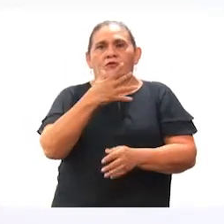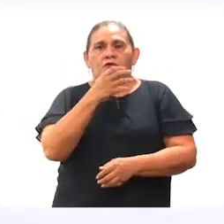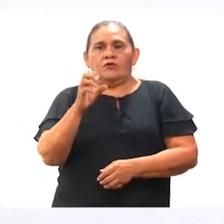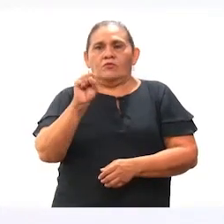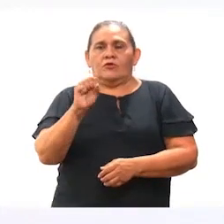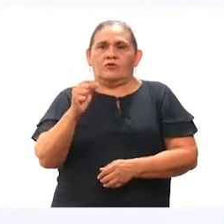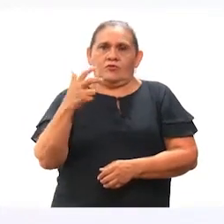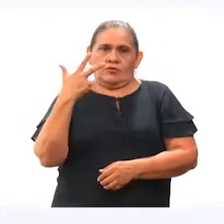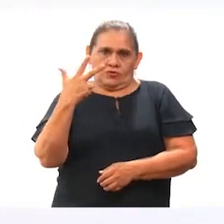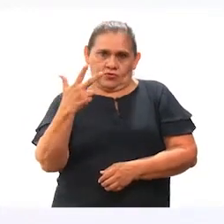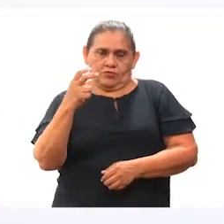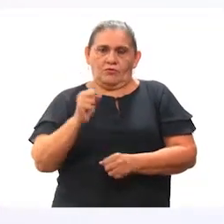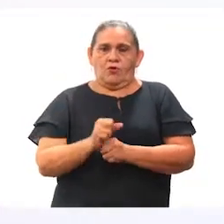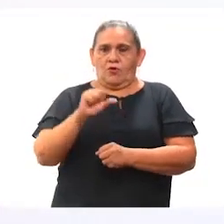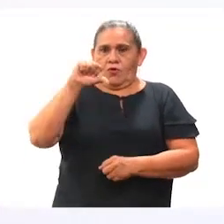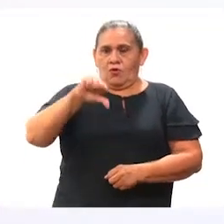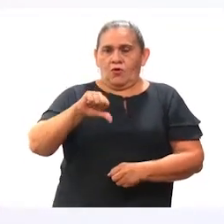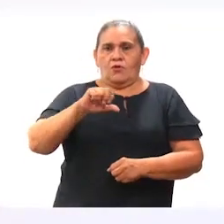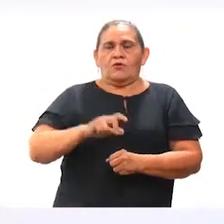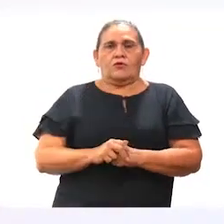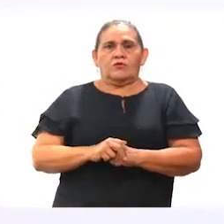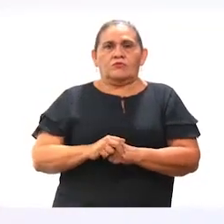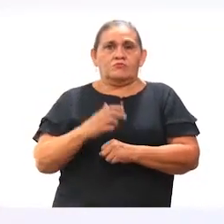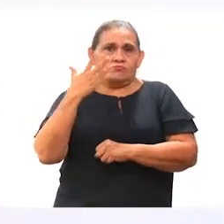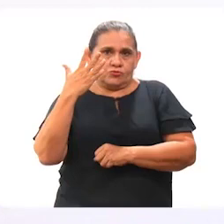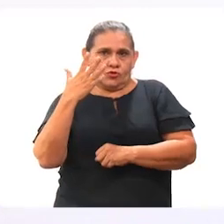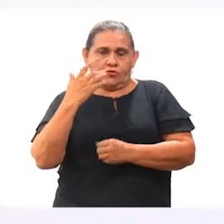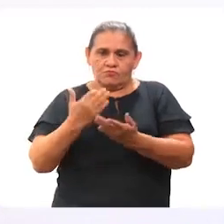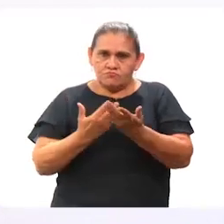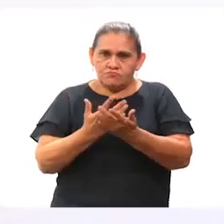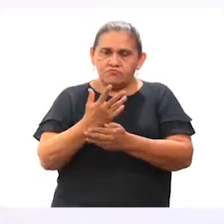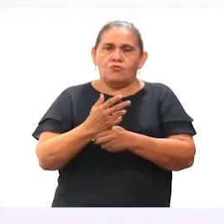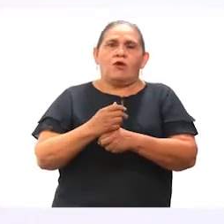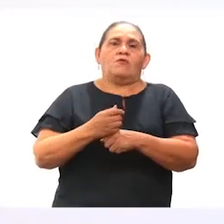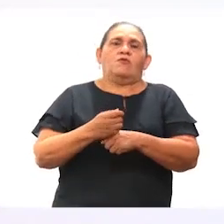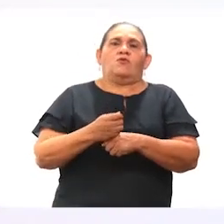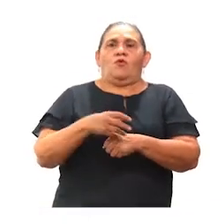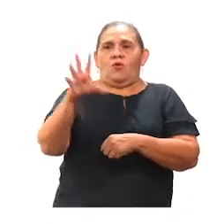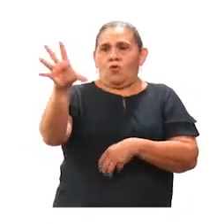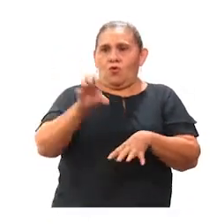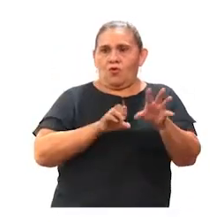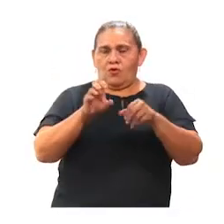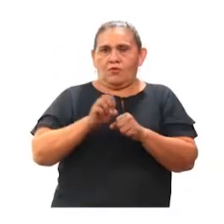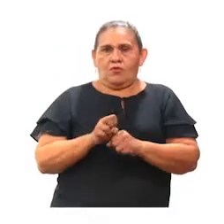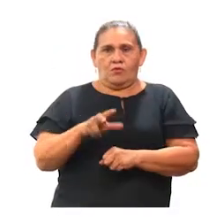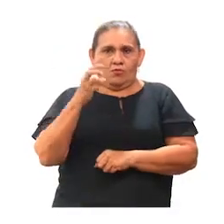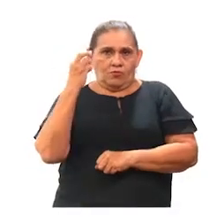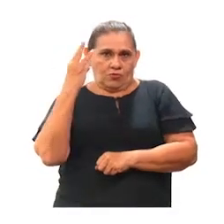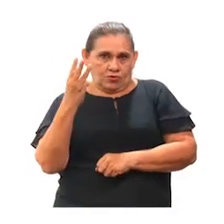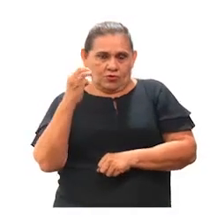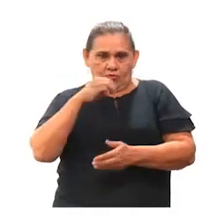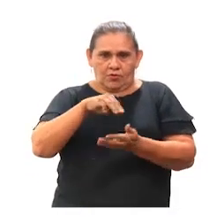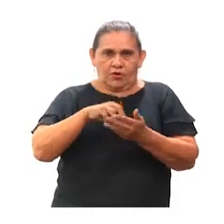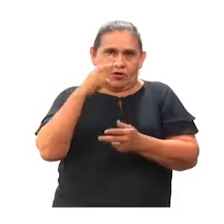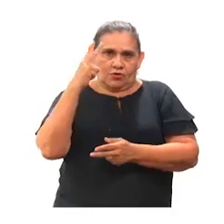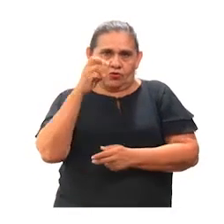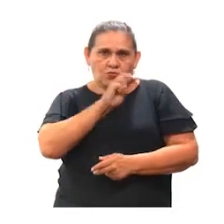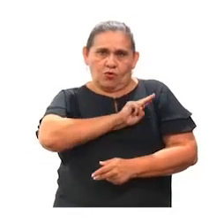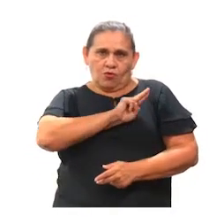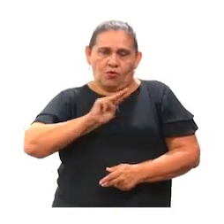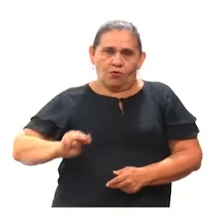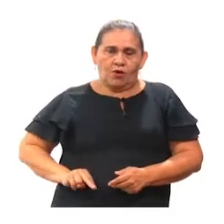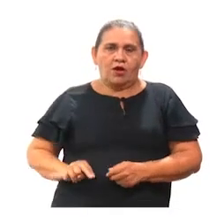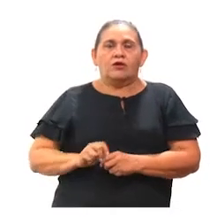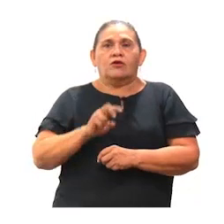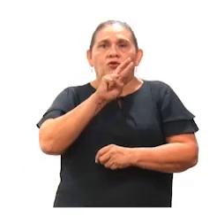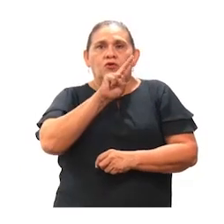109.568. Hoy se detectaron 5 nuevos contagios de coronavirus, 3 en Mérida y 2 en Umán. De